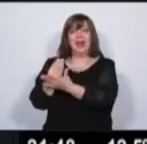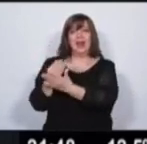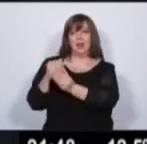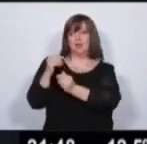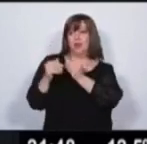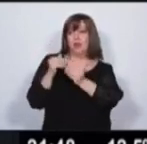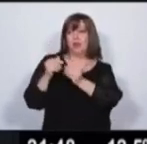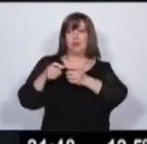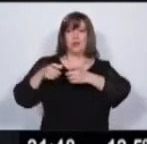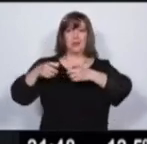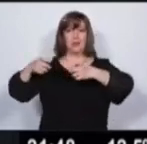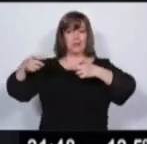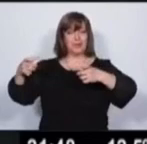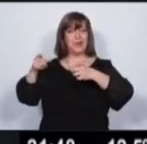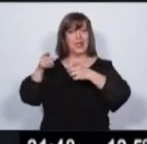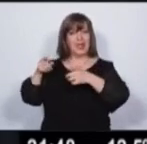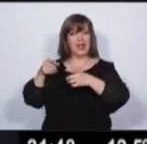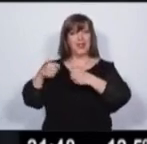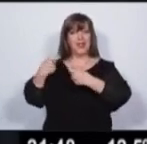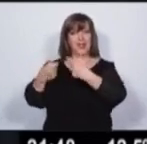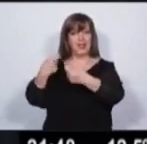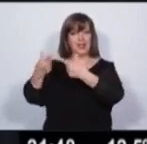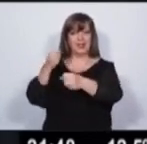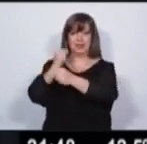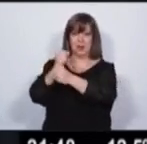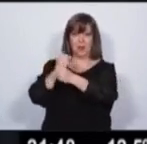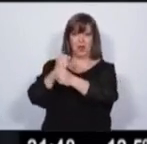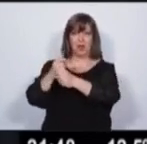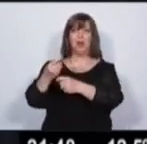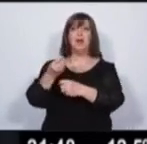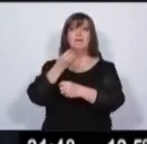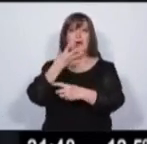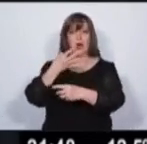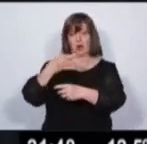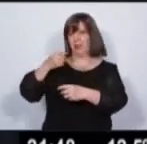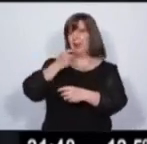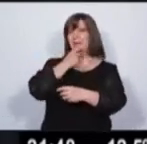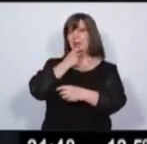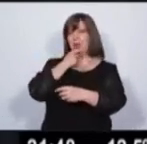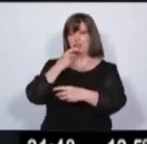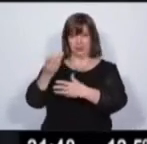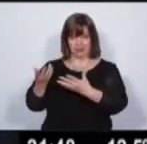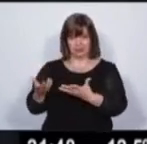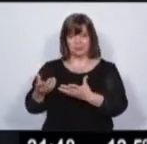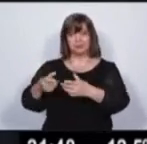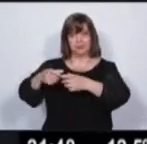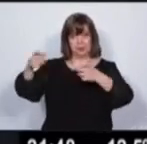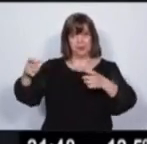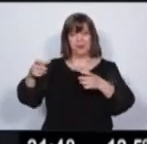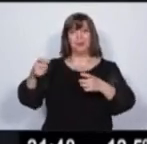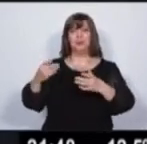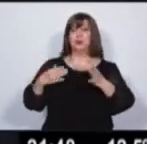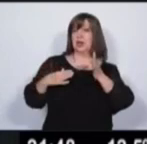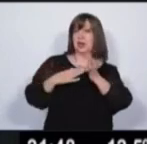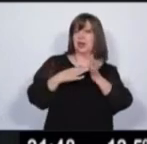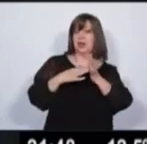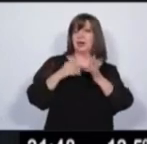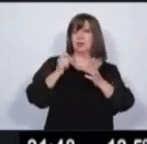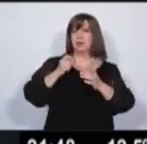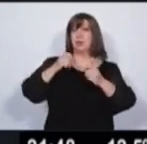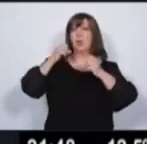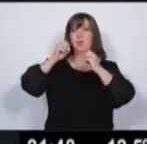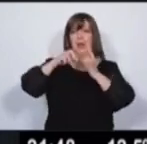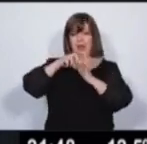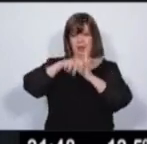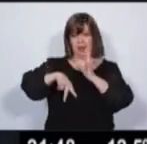riquezas el que crea riquezas y por eso hay que liderar desde la provincia ese plan